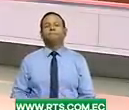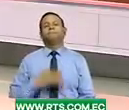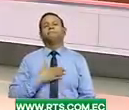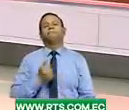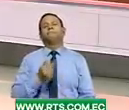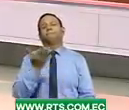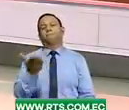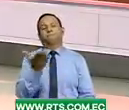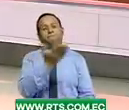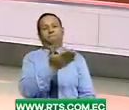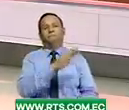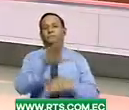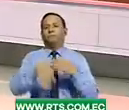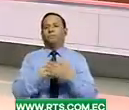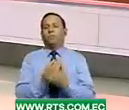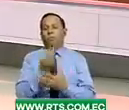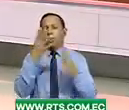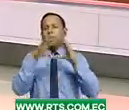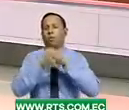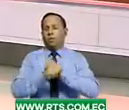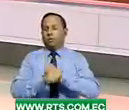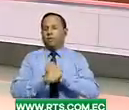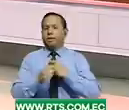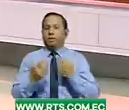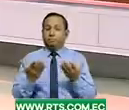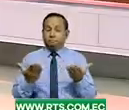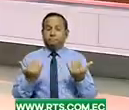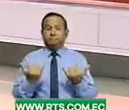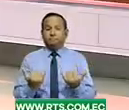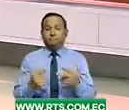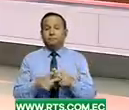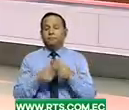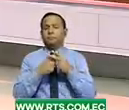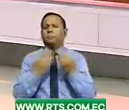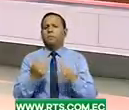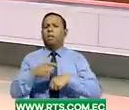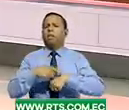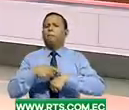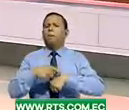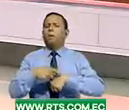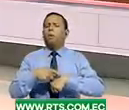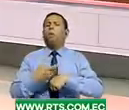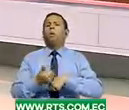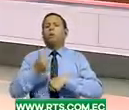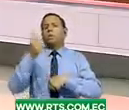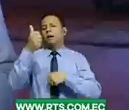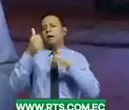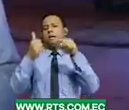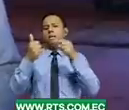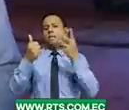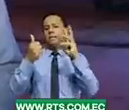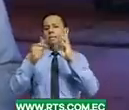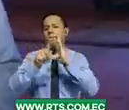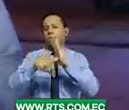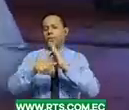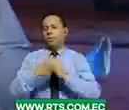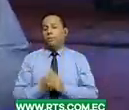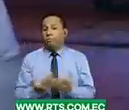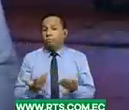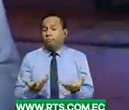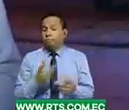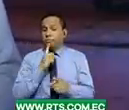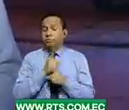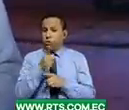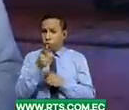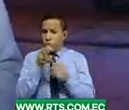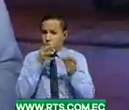Annalí, Charlie, amigos televidentes, muy buenas noches, un gusto acompañarlos. Son exactamente las 22 horas con 16 minutos y así es, como tú